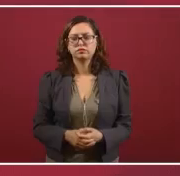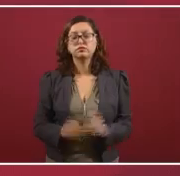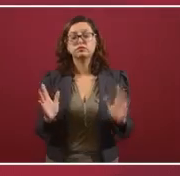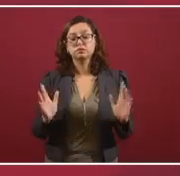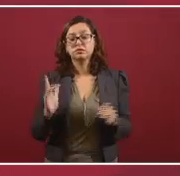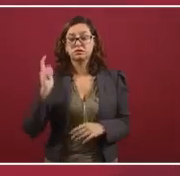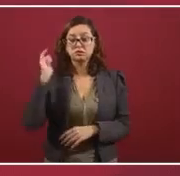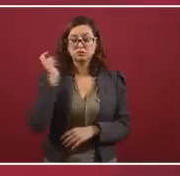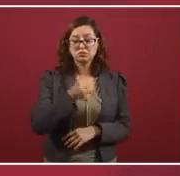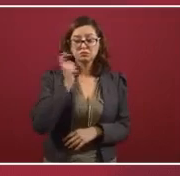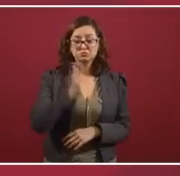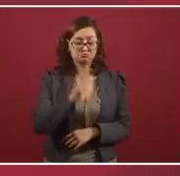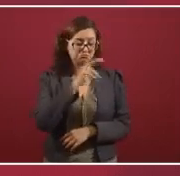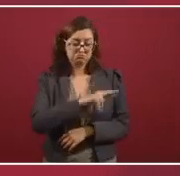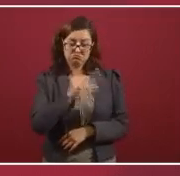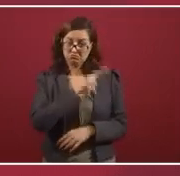alquiler,